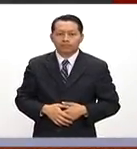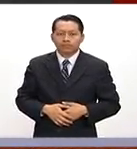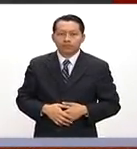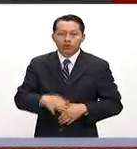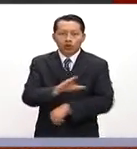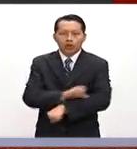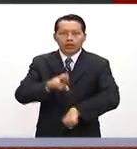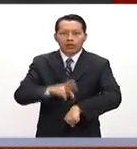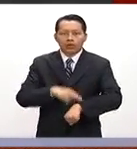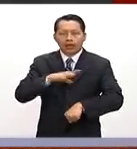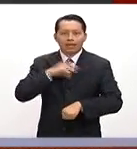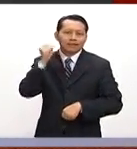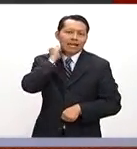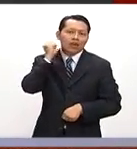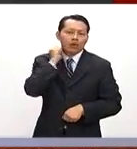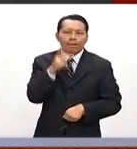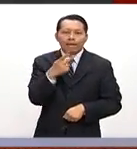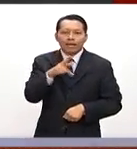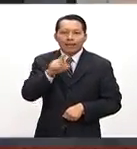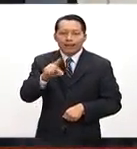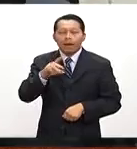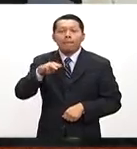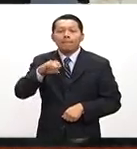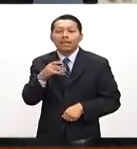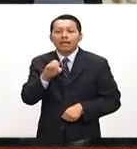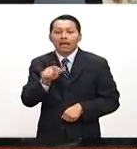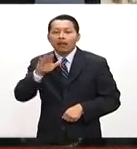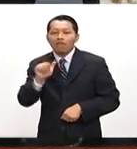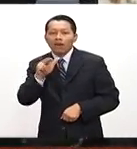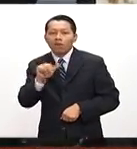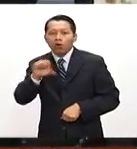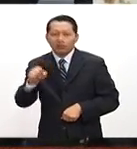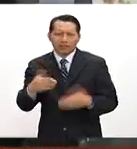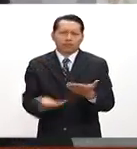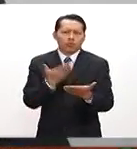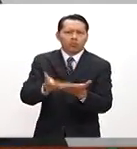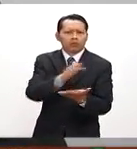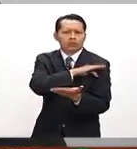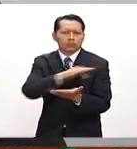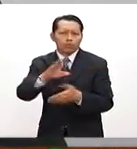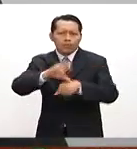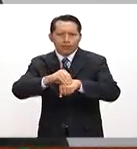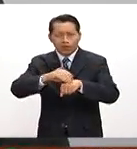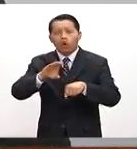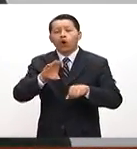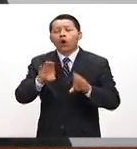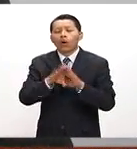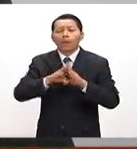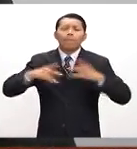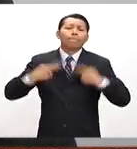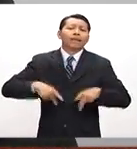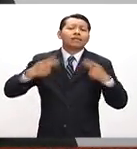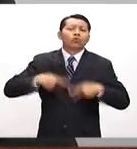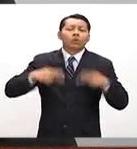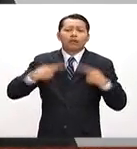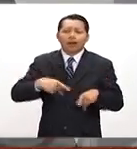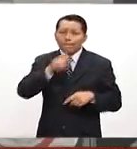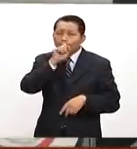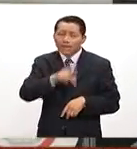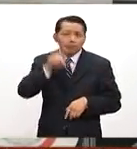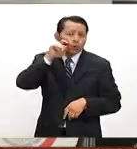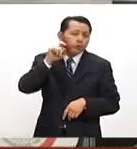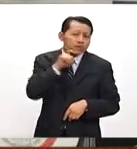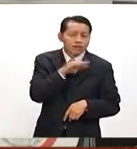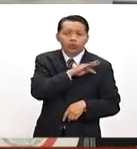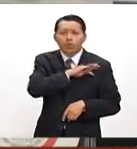El coordinador de los senadores del PRD, Miguel Barbosa, presentó una iniciativa para permitir el matrimonio igualitario o entre personas del